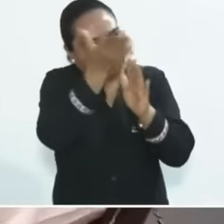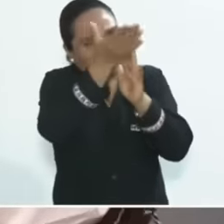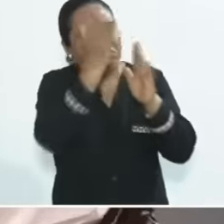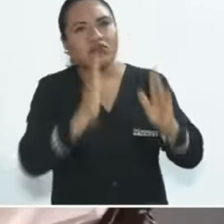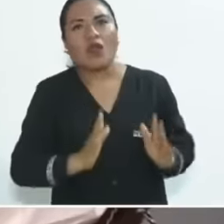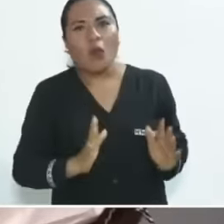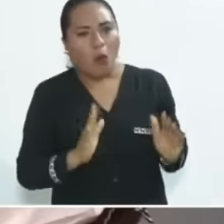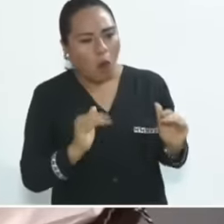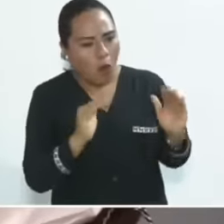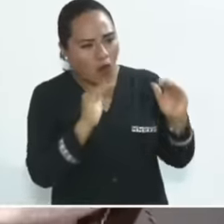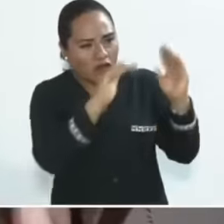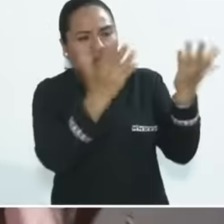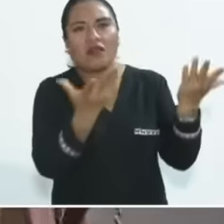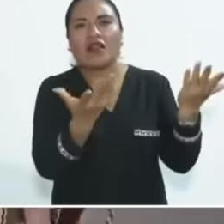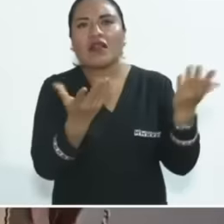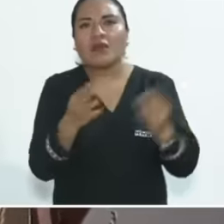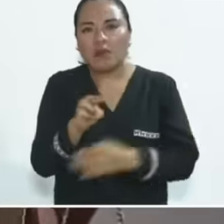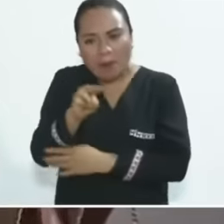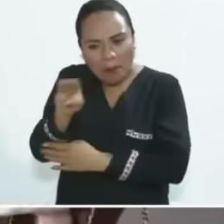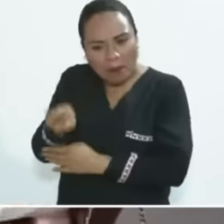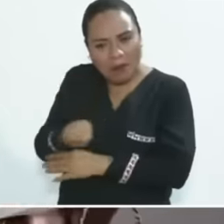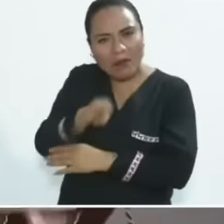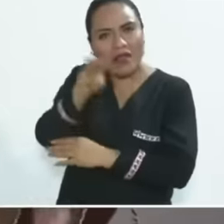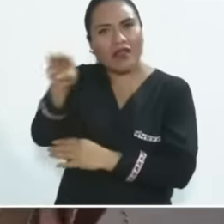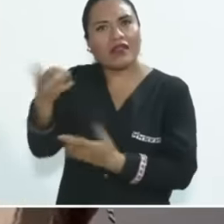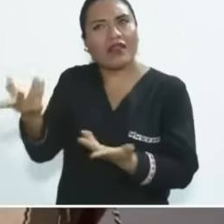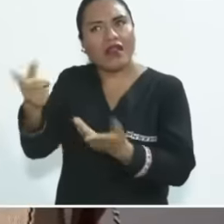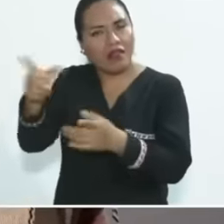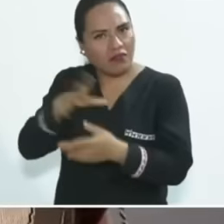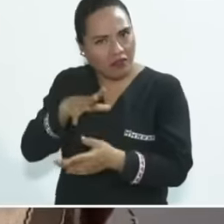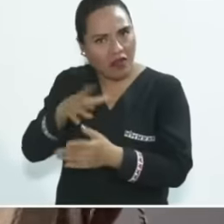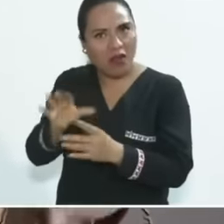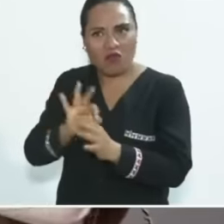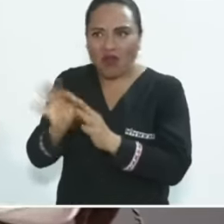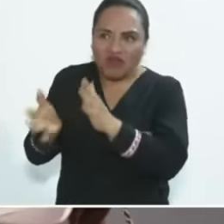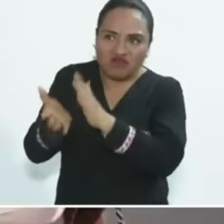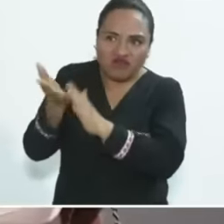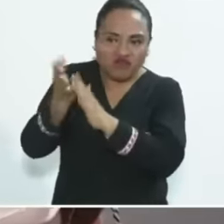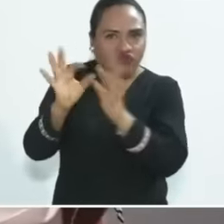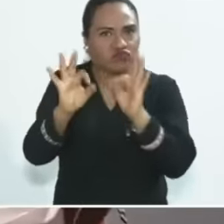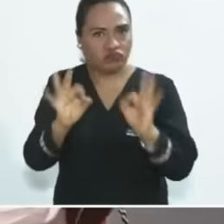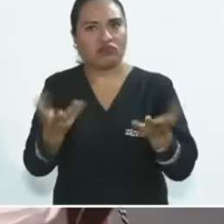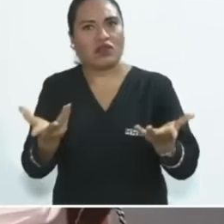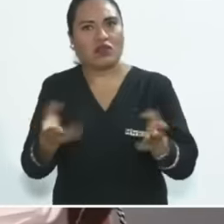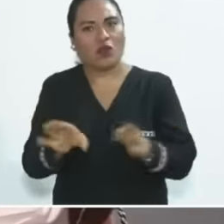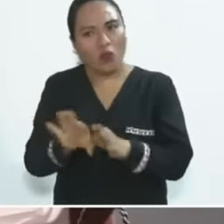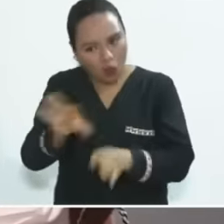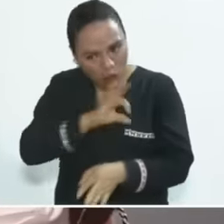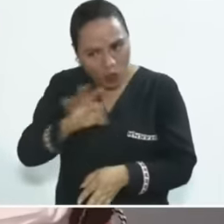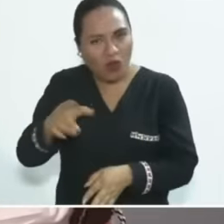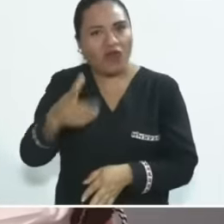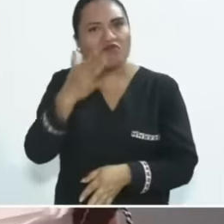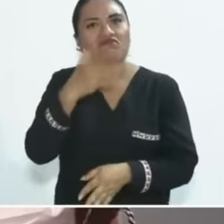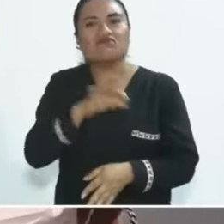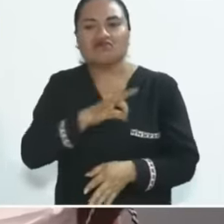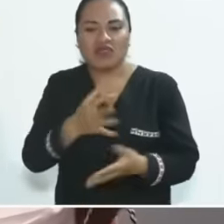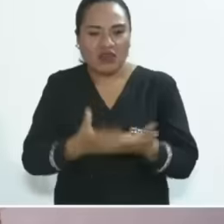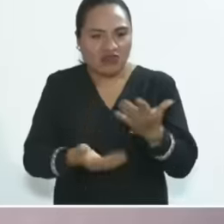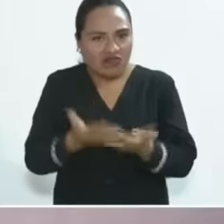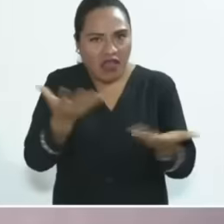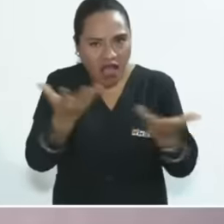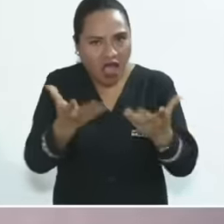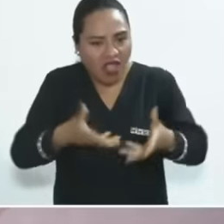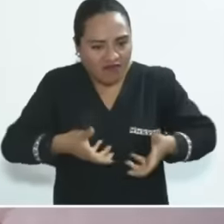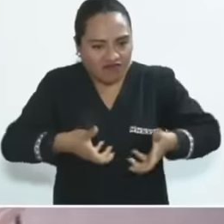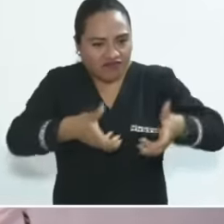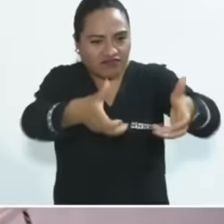Mitla. ¿Cómo no iban a poder hacer un camino de concreto? Además,